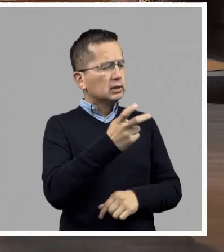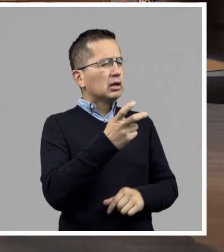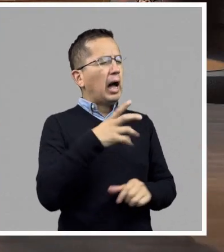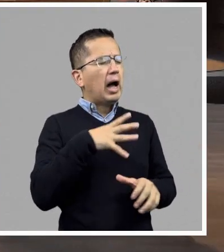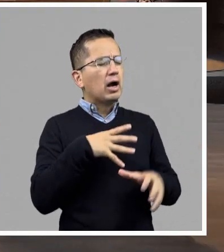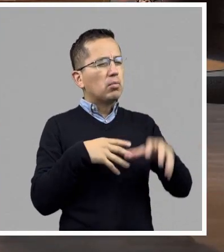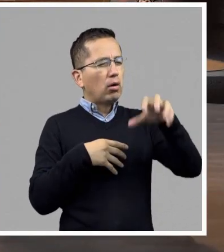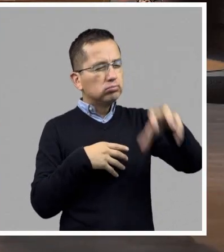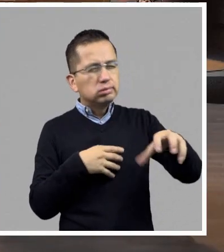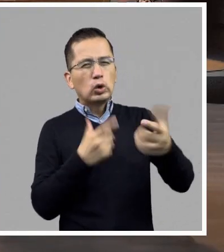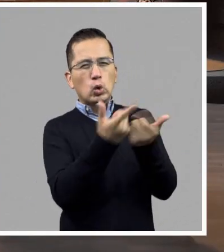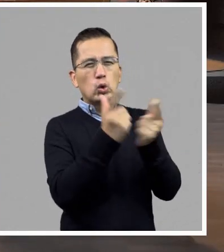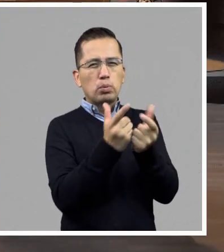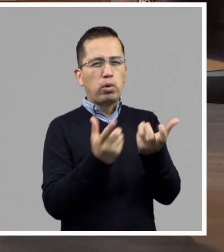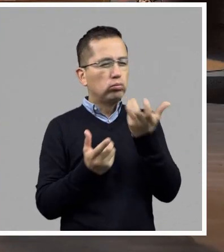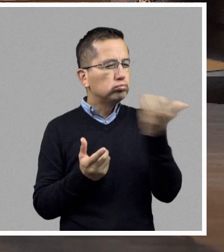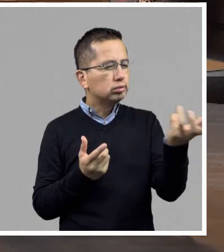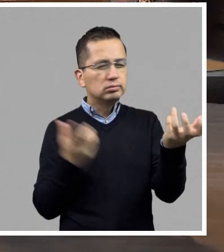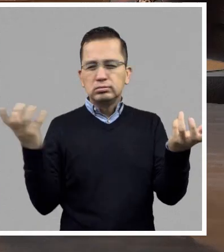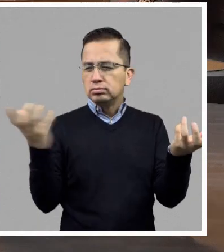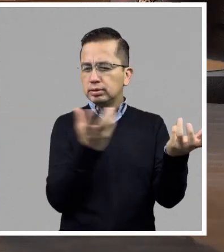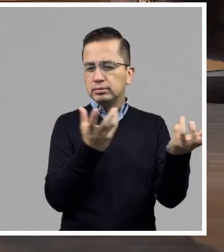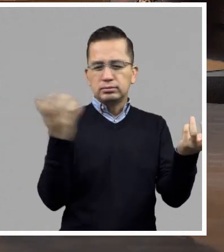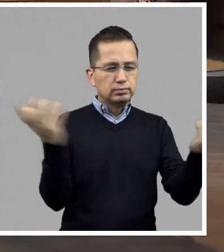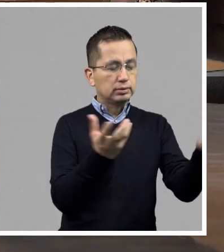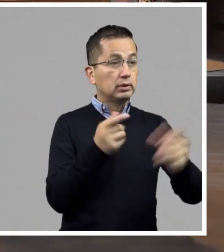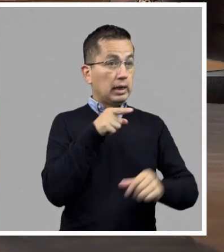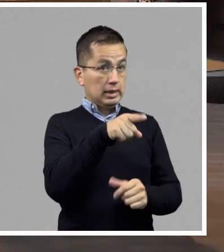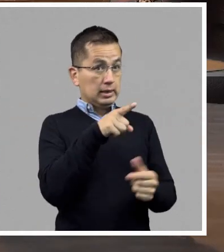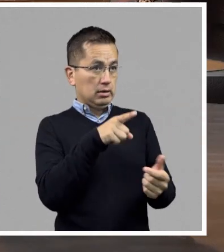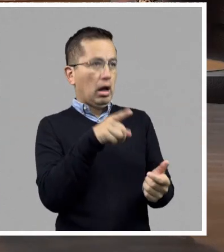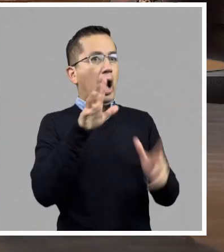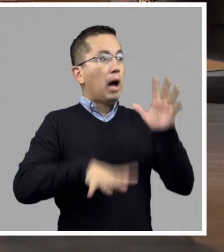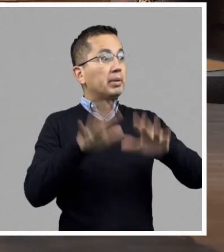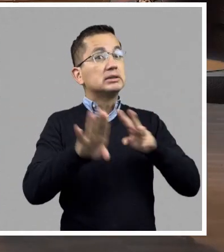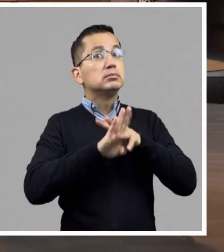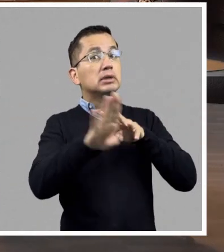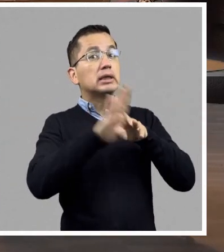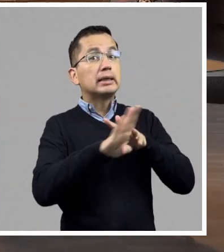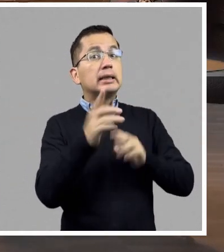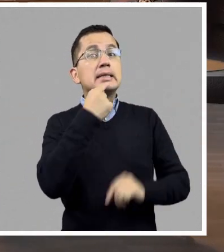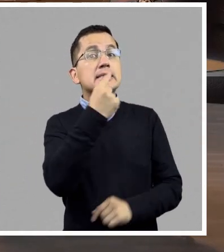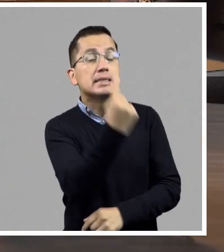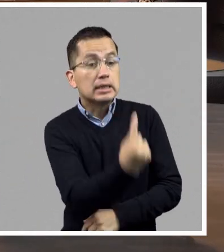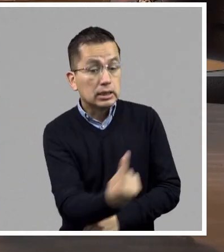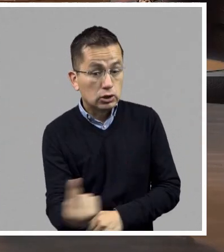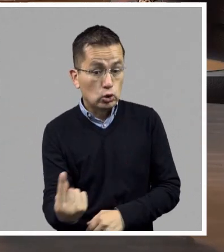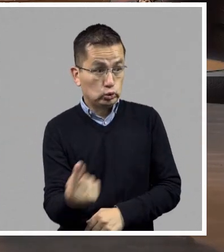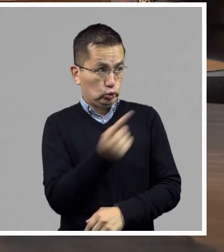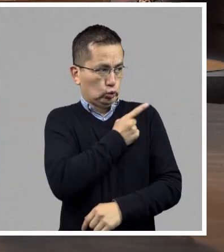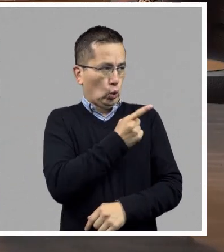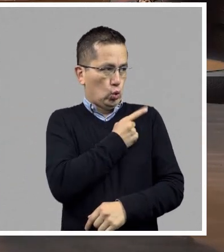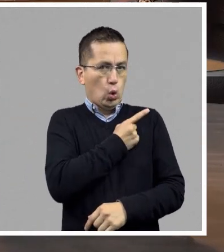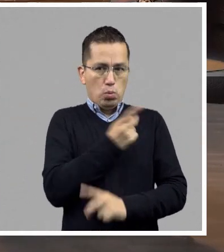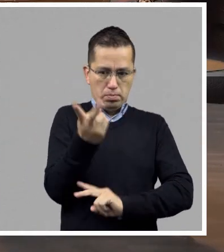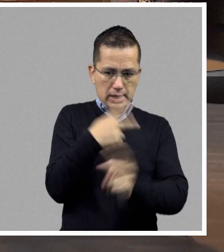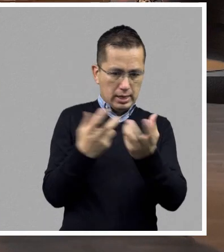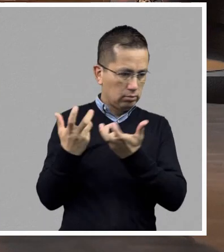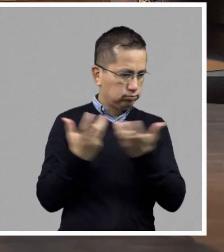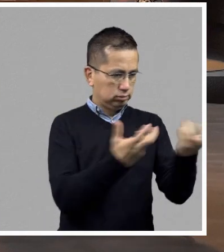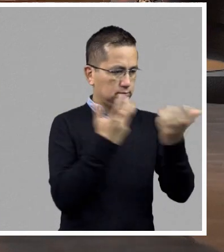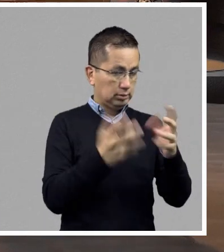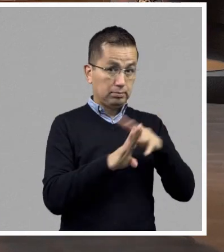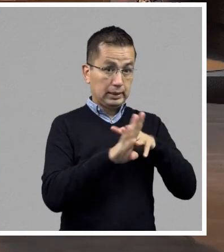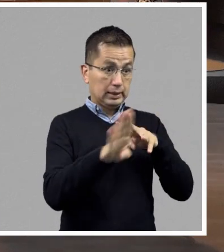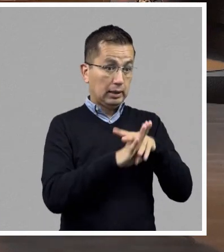es un continuo donde hay grupitos no algunos van de hecho hay muchos niños y niñas que vienen solitos entonces también aparecen algunos